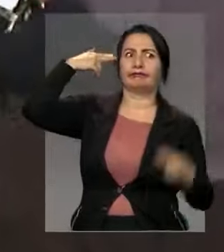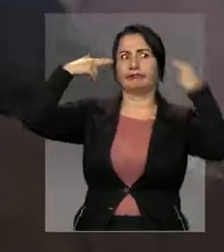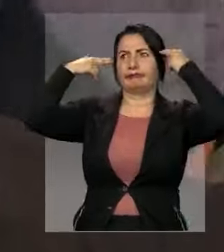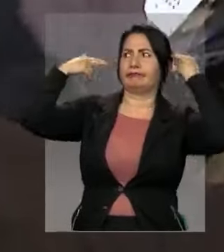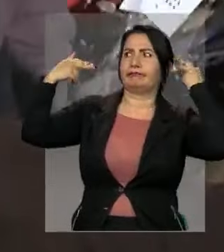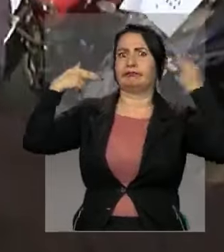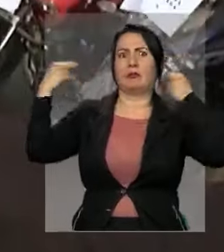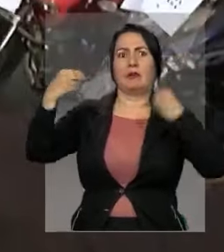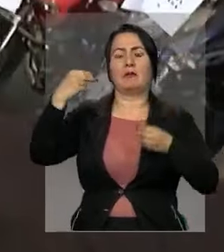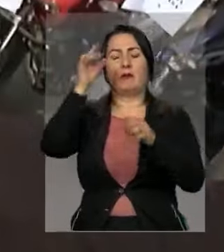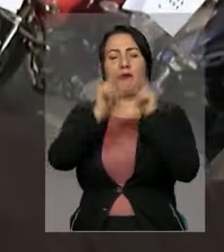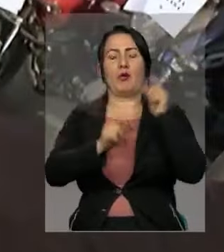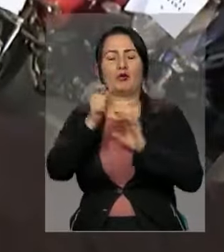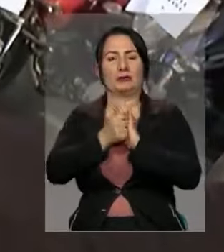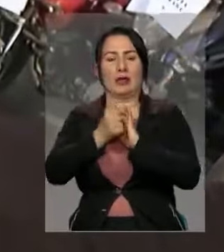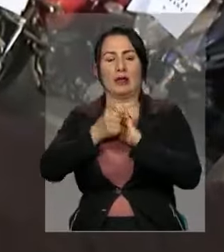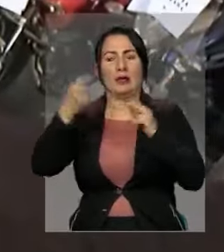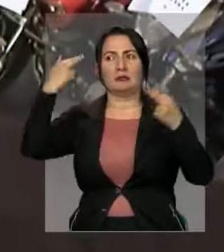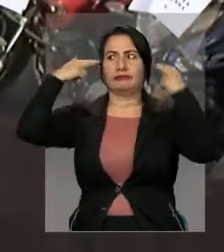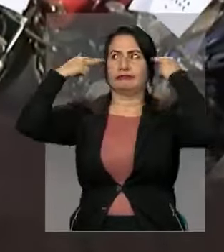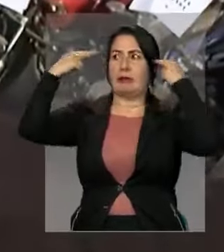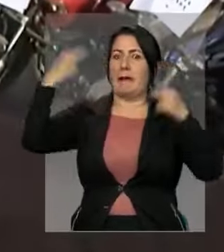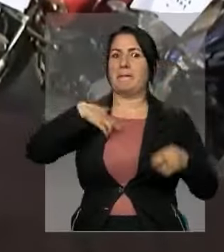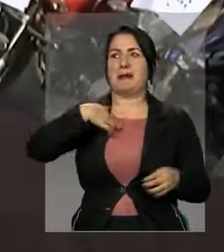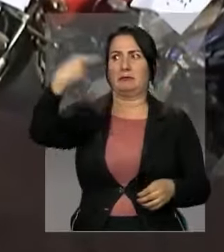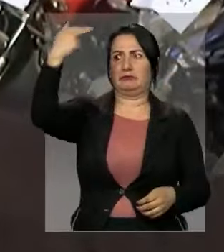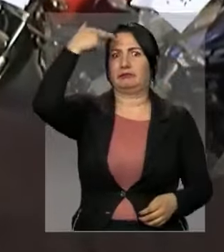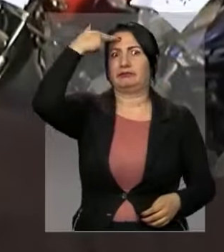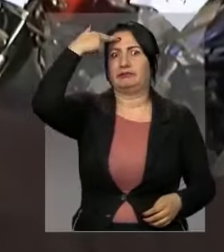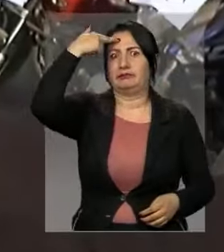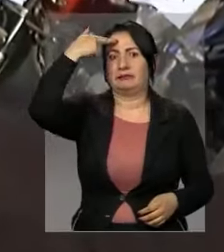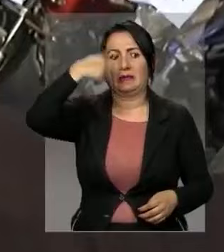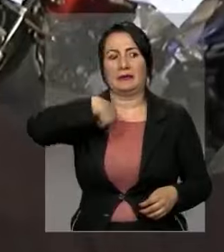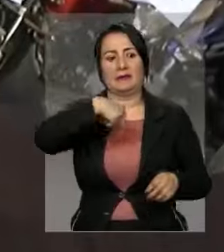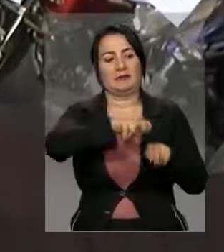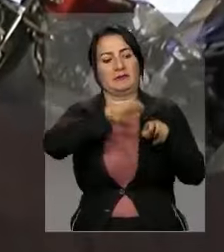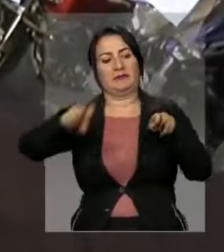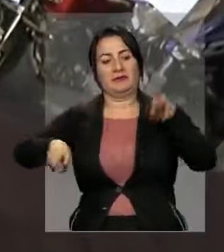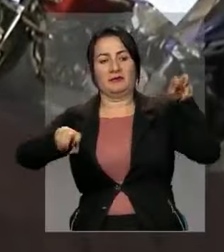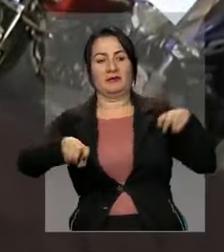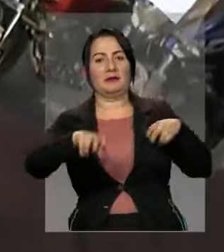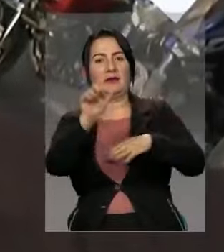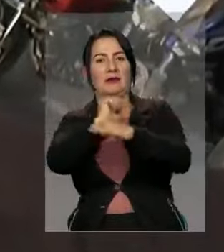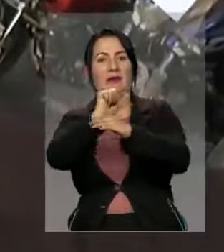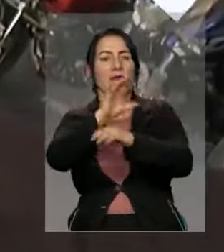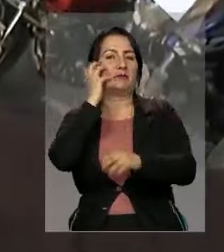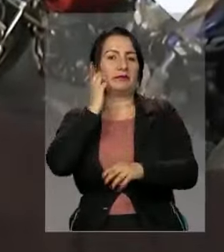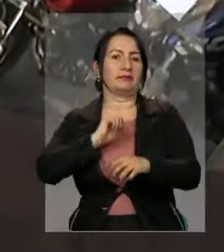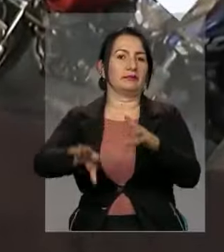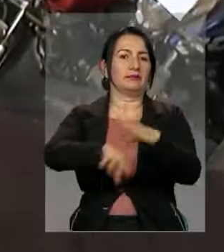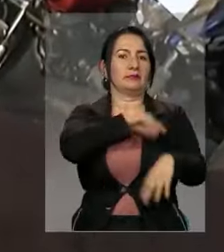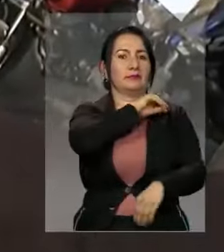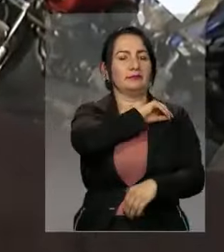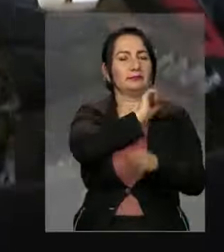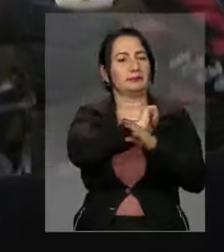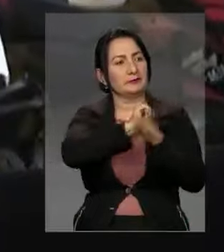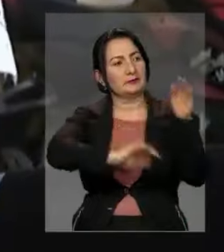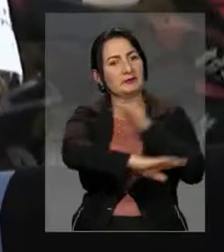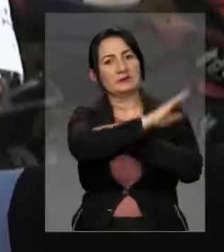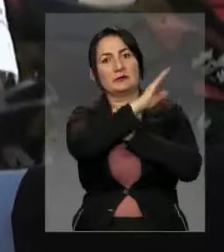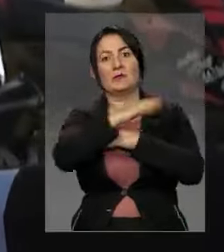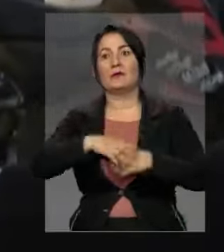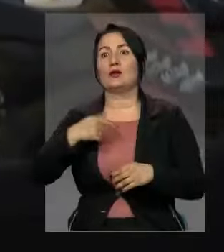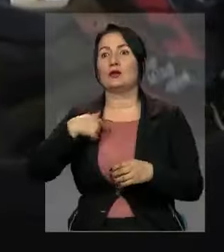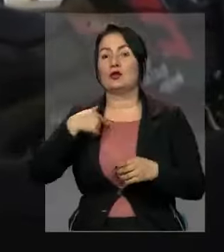las armas en la cabeza y también pues me apuntaron a mí, me bajaron del vehículo y posteriormente se lo llevaron. Yo me encontré en